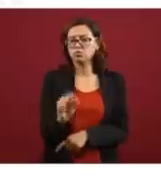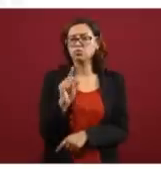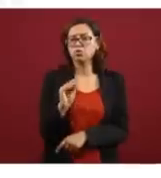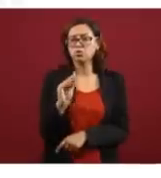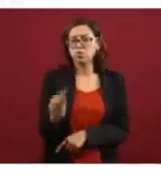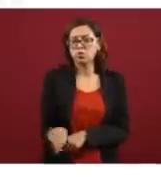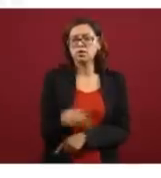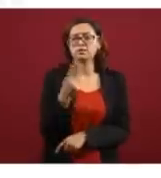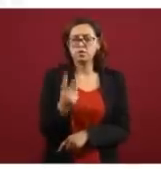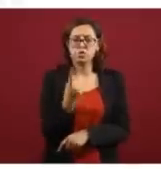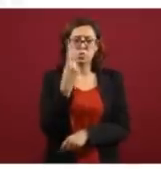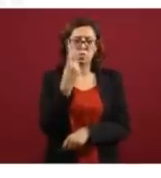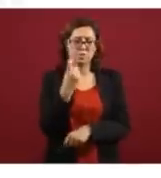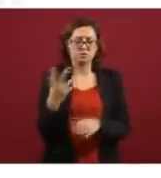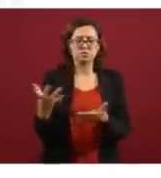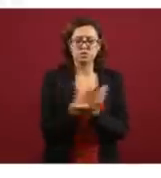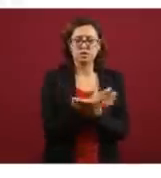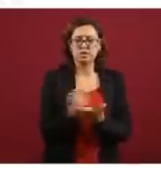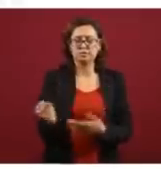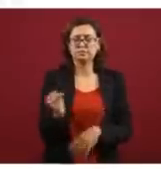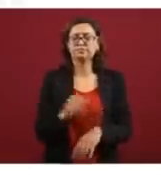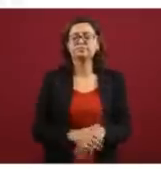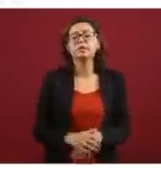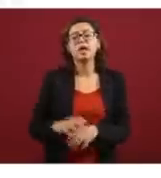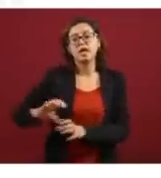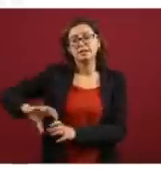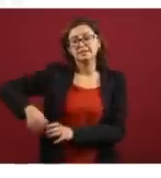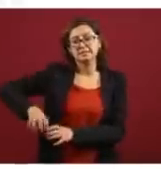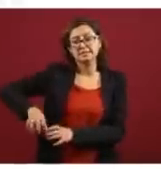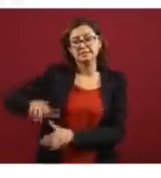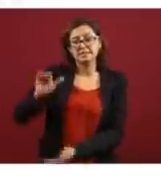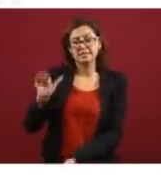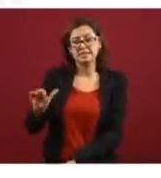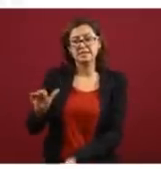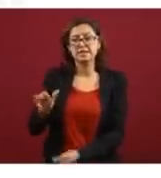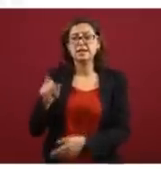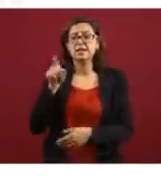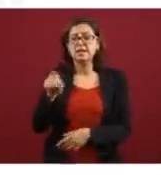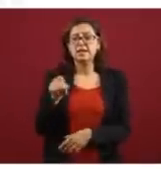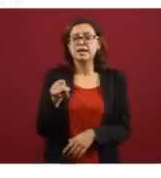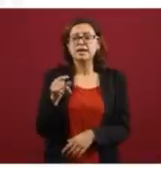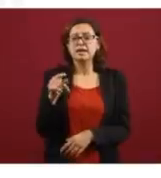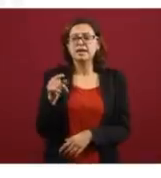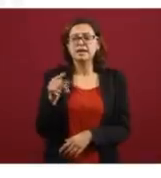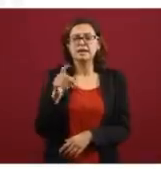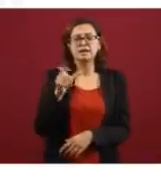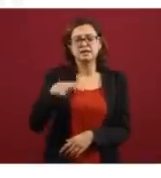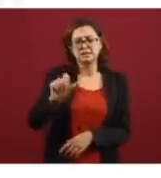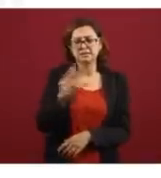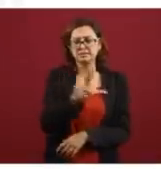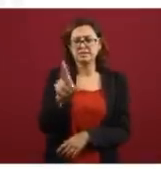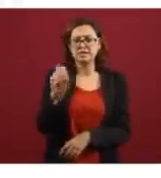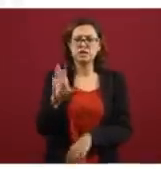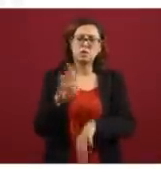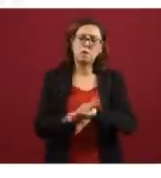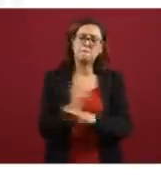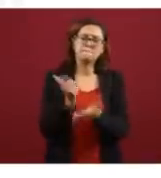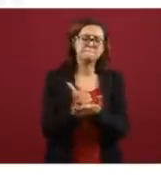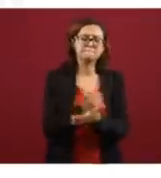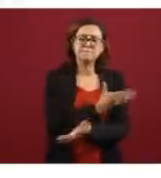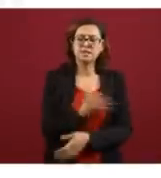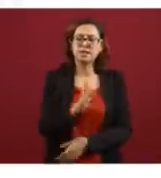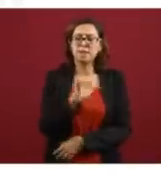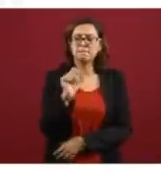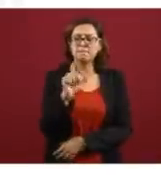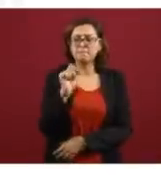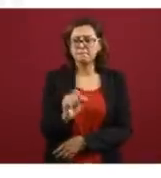de 1.80 pesos. Mientras que en cilindros, Gas del Caribe, en Solidaridad Quintana Roo, presenta el precio más alto